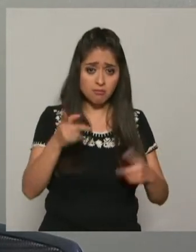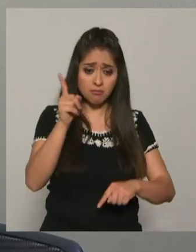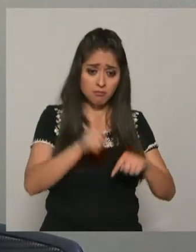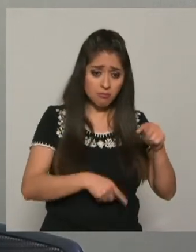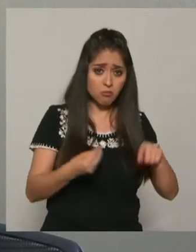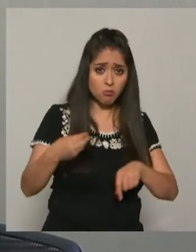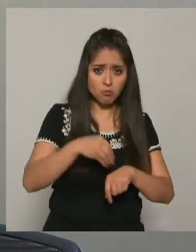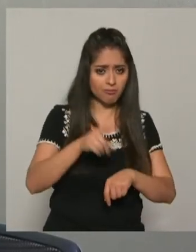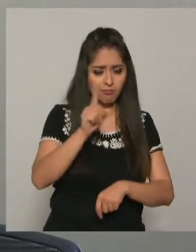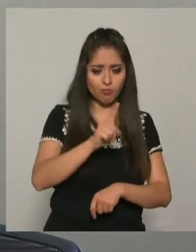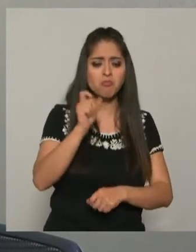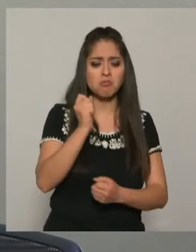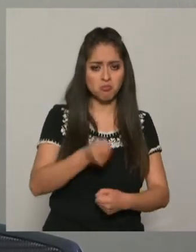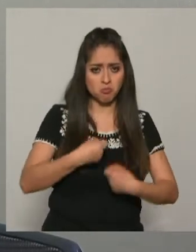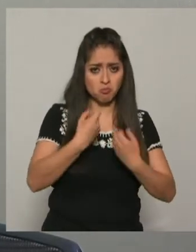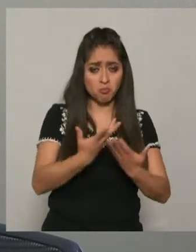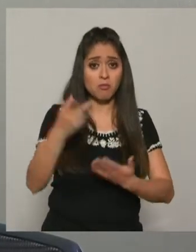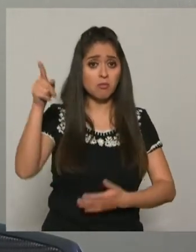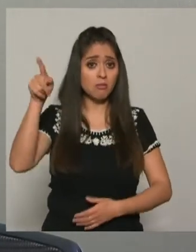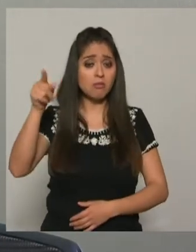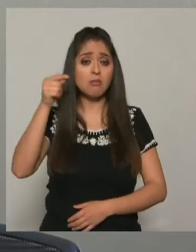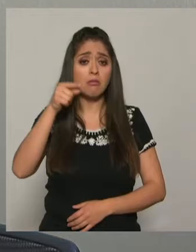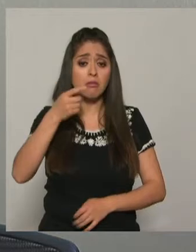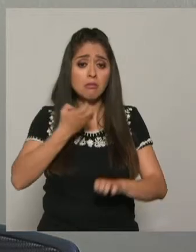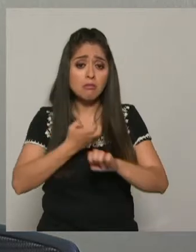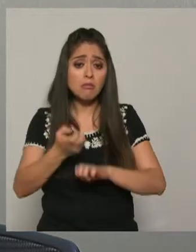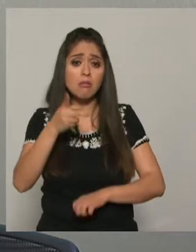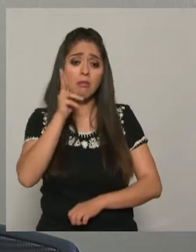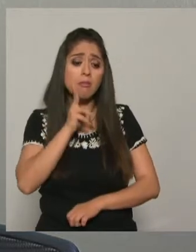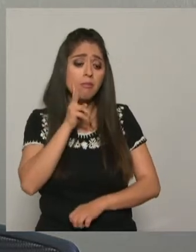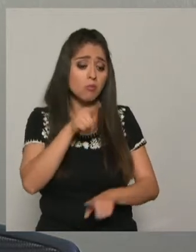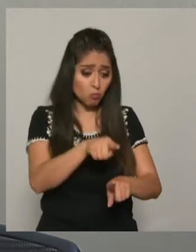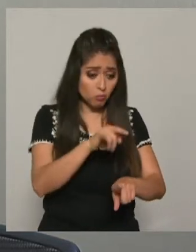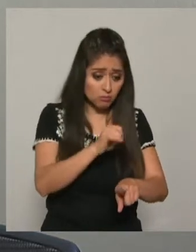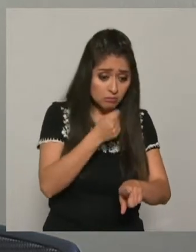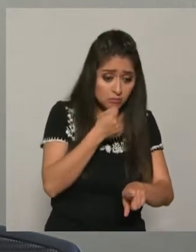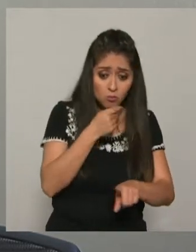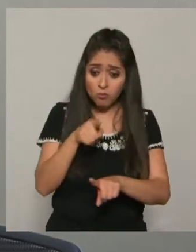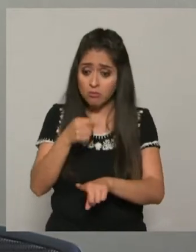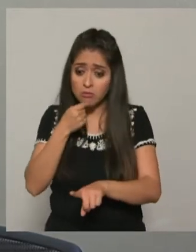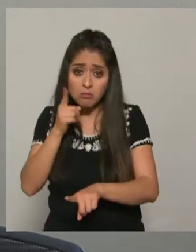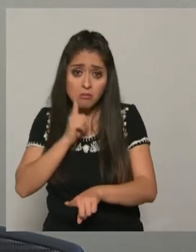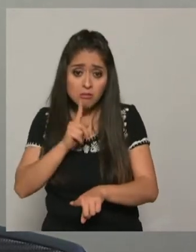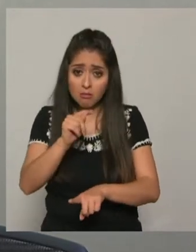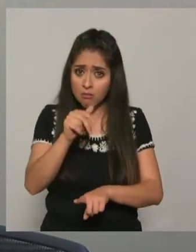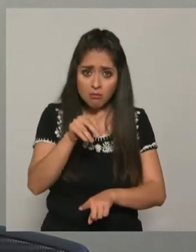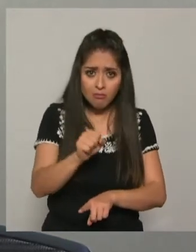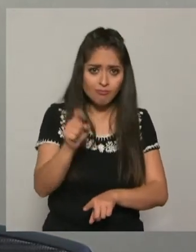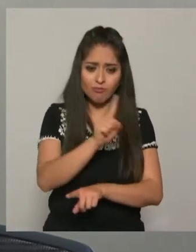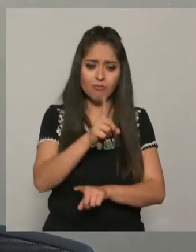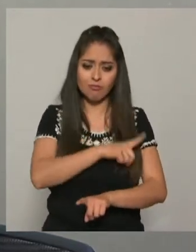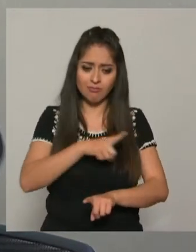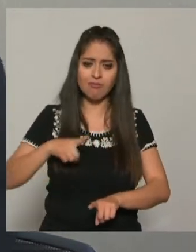protegerlas. El Estado no es quien debe decirle a un niño si es o no es niña o niño trans. Debe